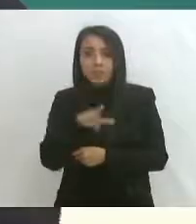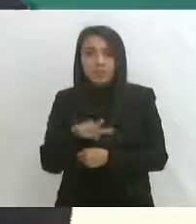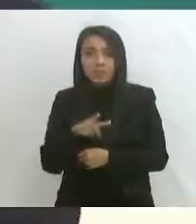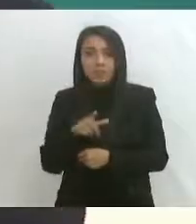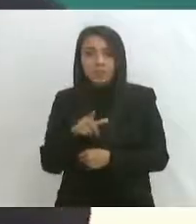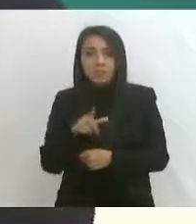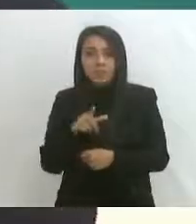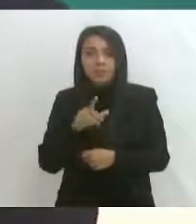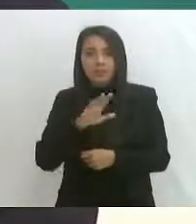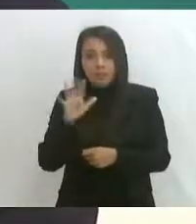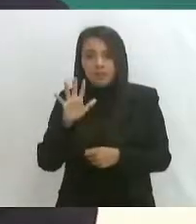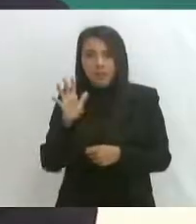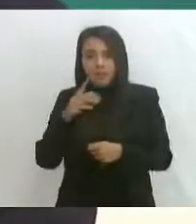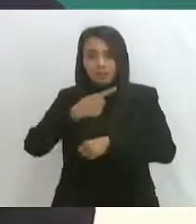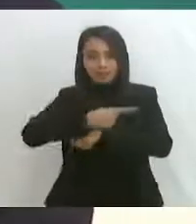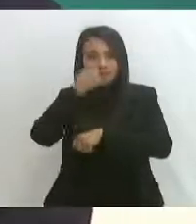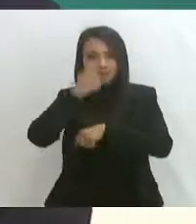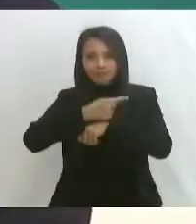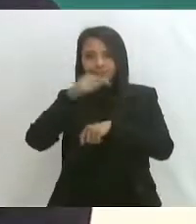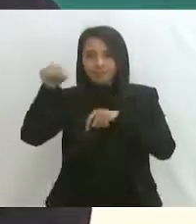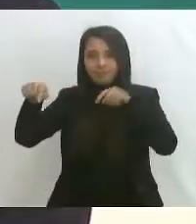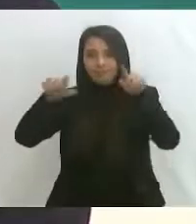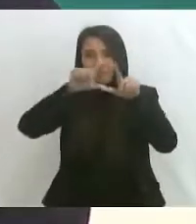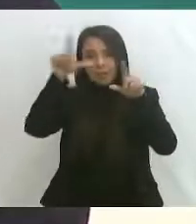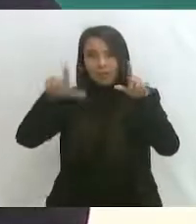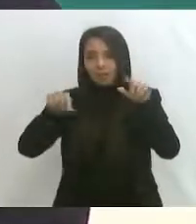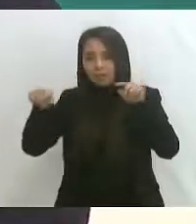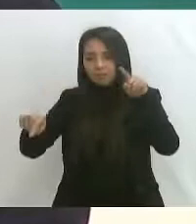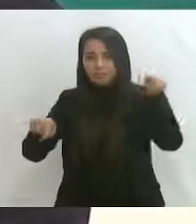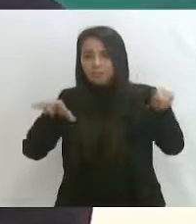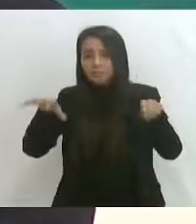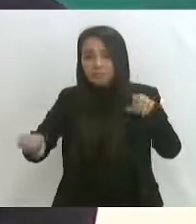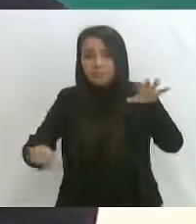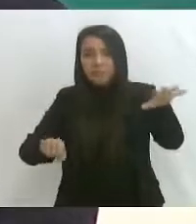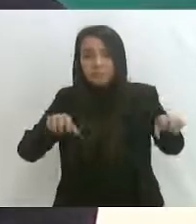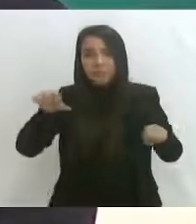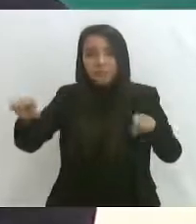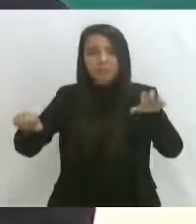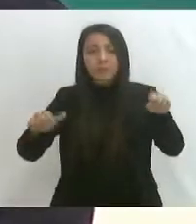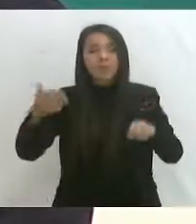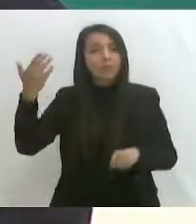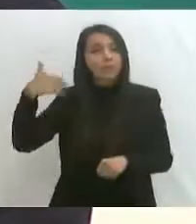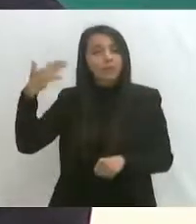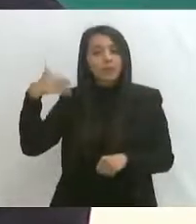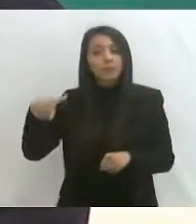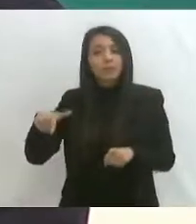recuperando casetas de cobro que estaban en manos